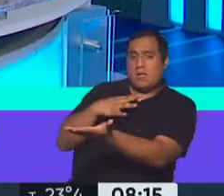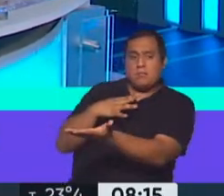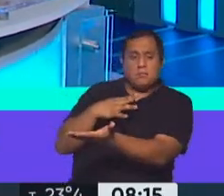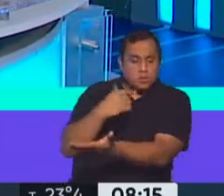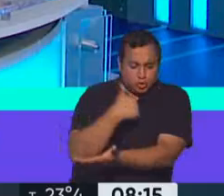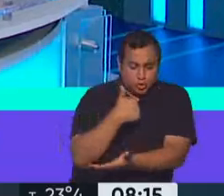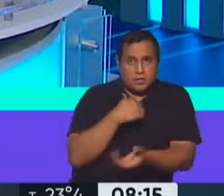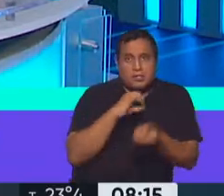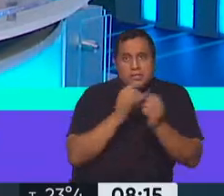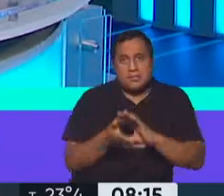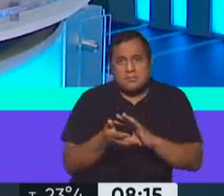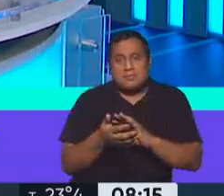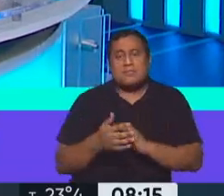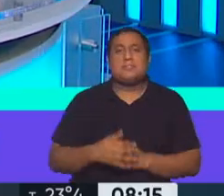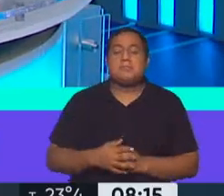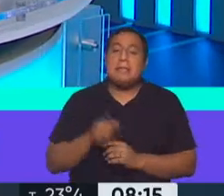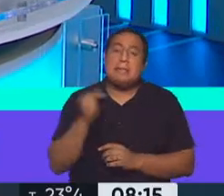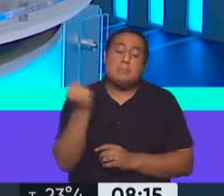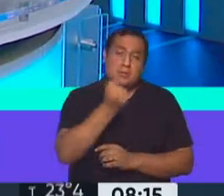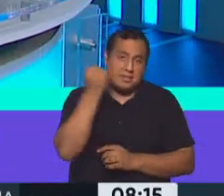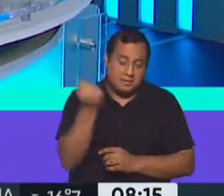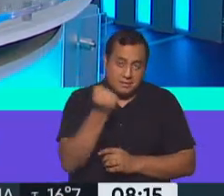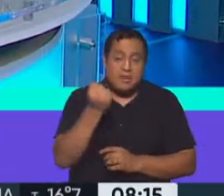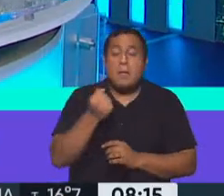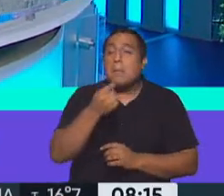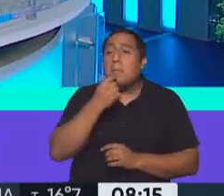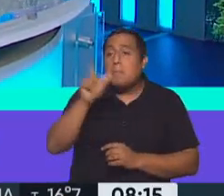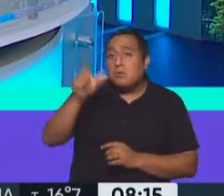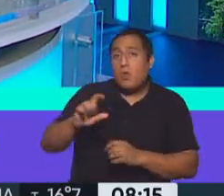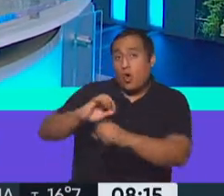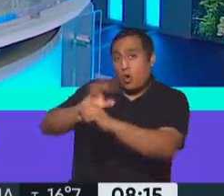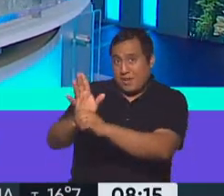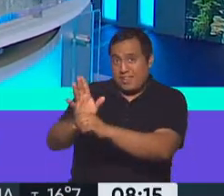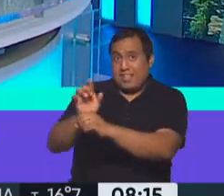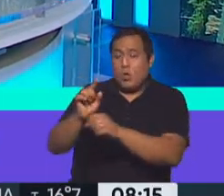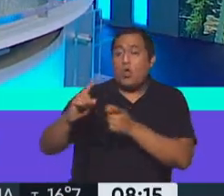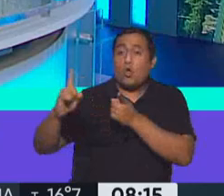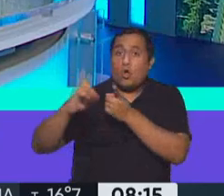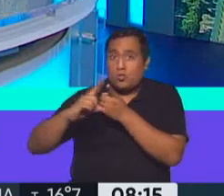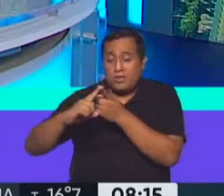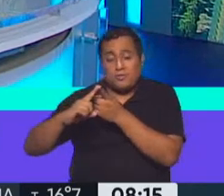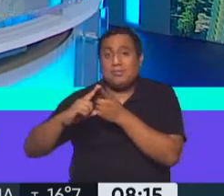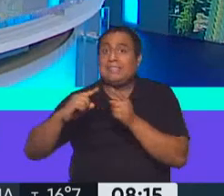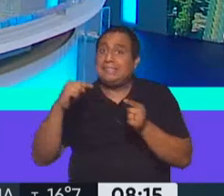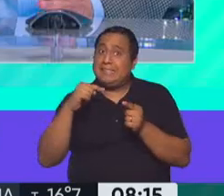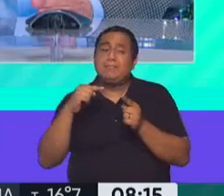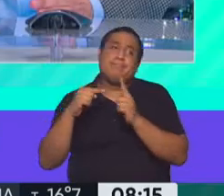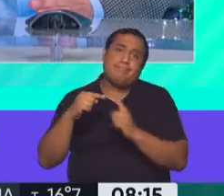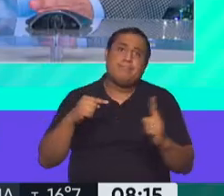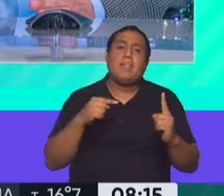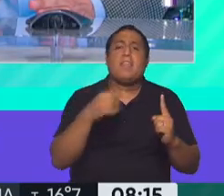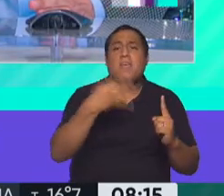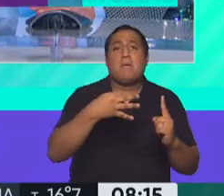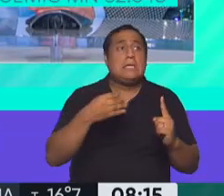ese es otro punto muy importante que eso es que han sido contacto estrecho de alguien que es positivo deben estar aislados también aunque no tengas